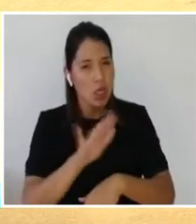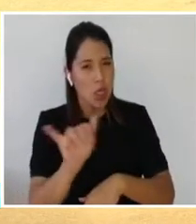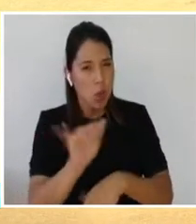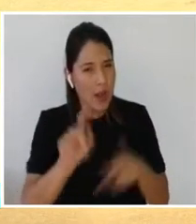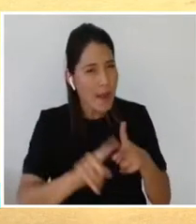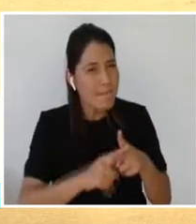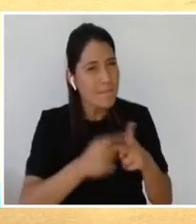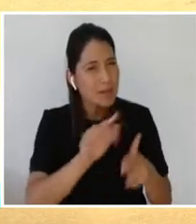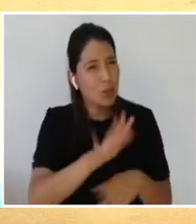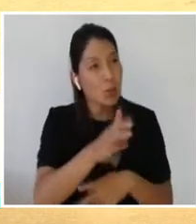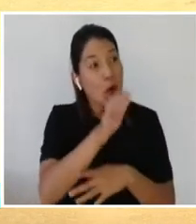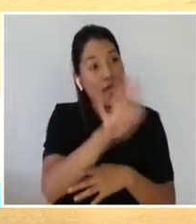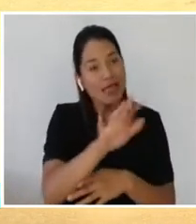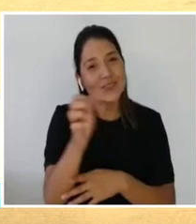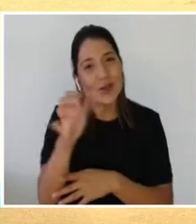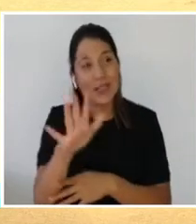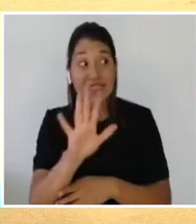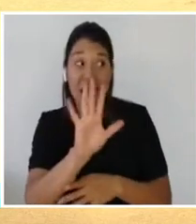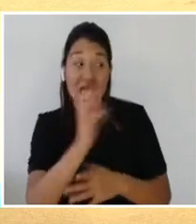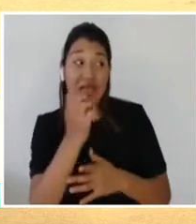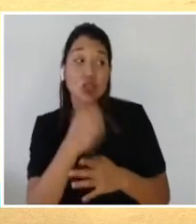15 minutos más duermo yo.